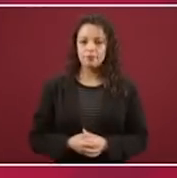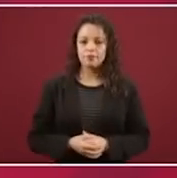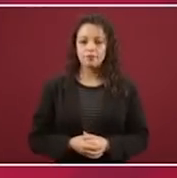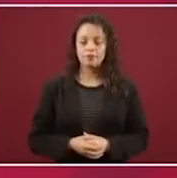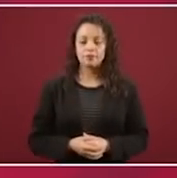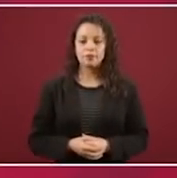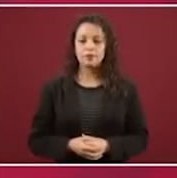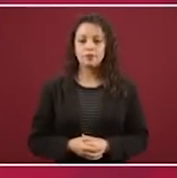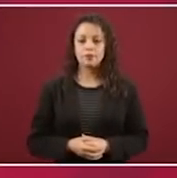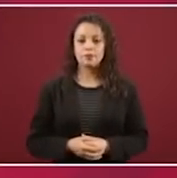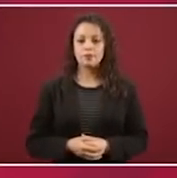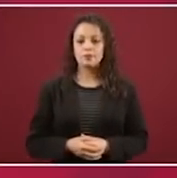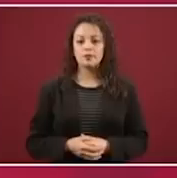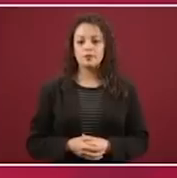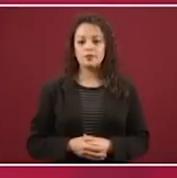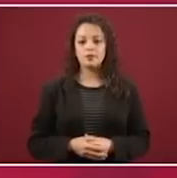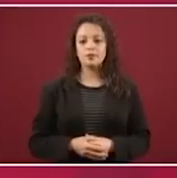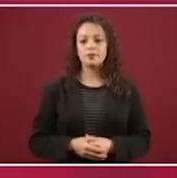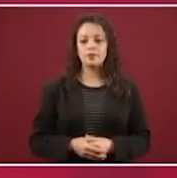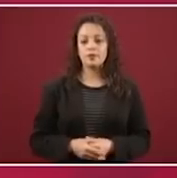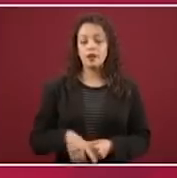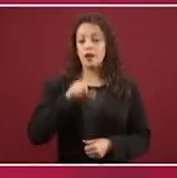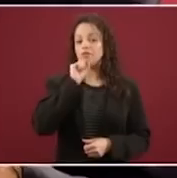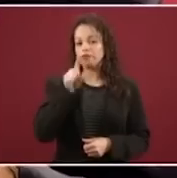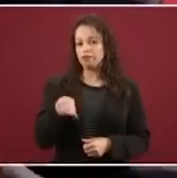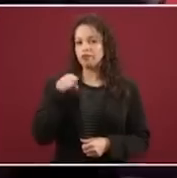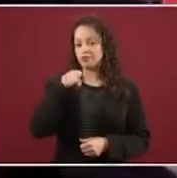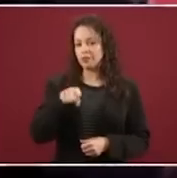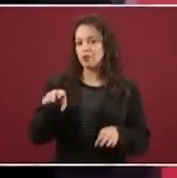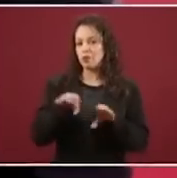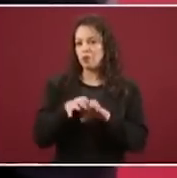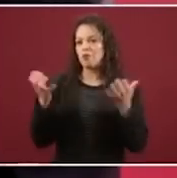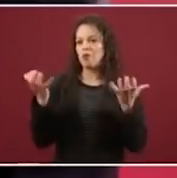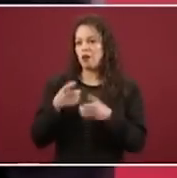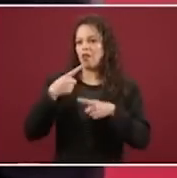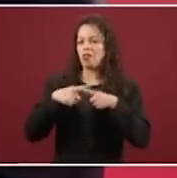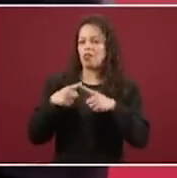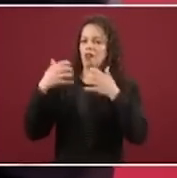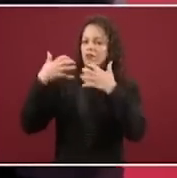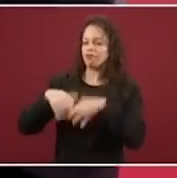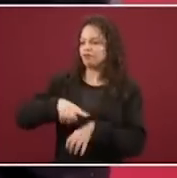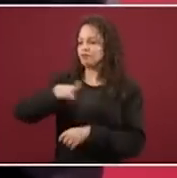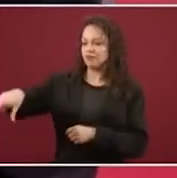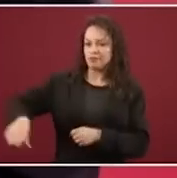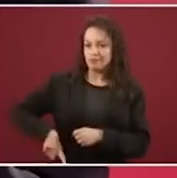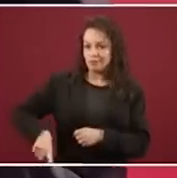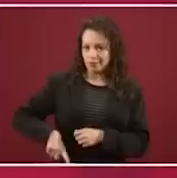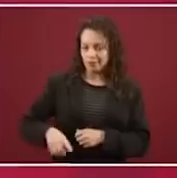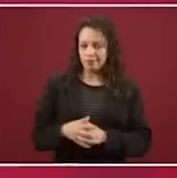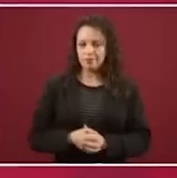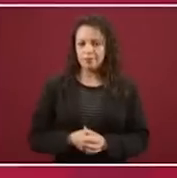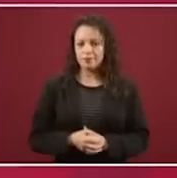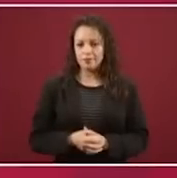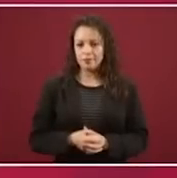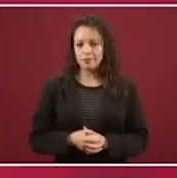también la función pública, ese es otro. Y hay un gabinete que funciona desde